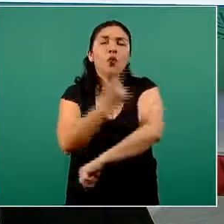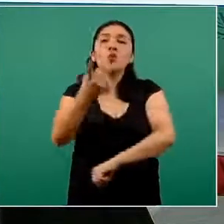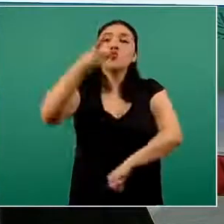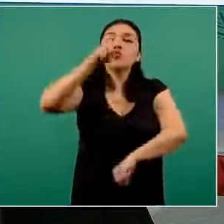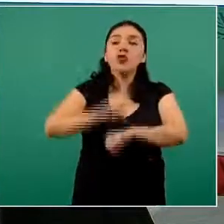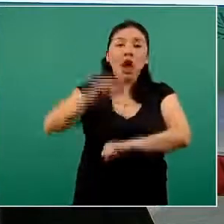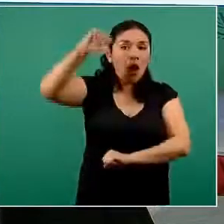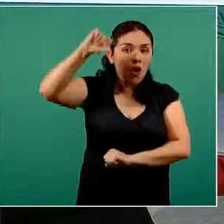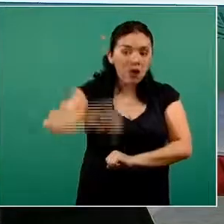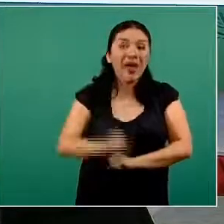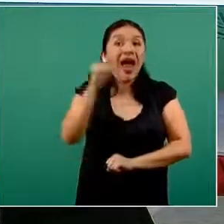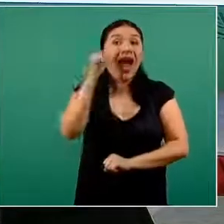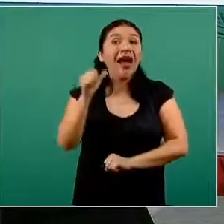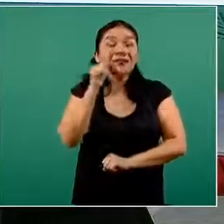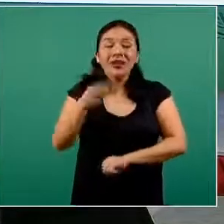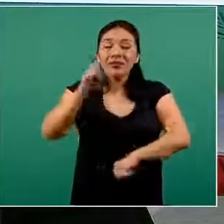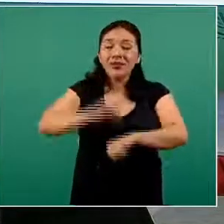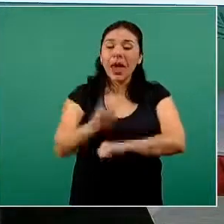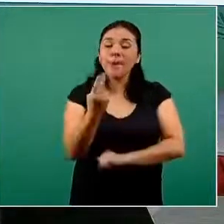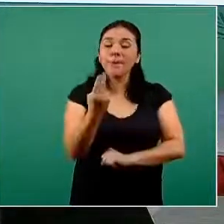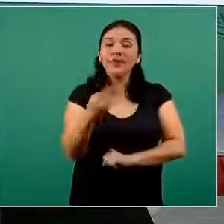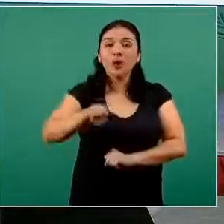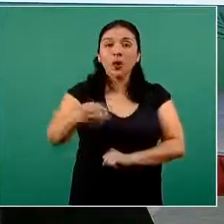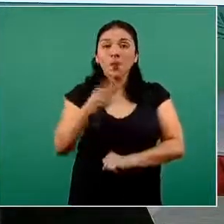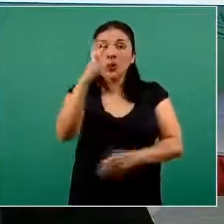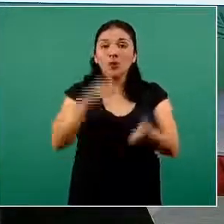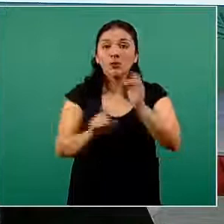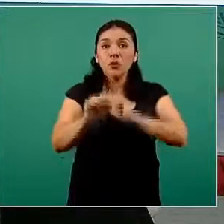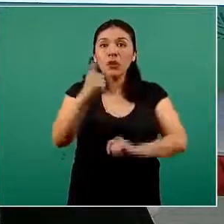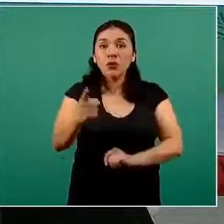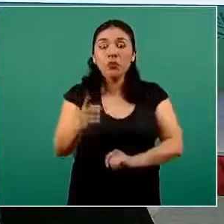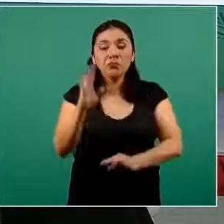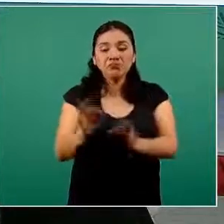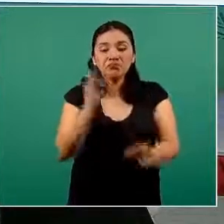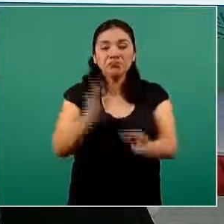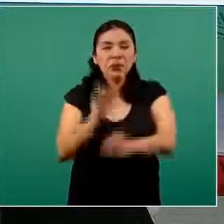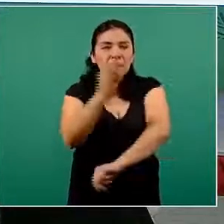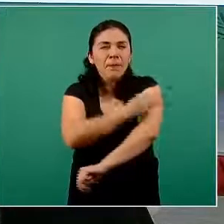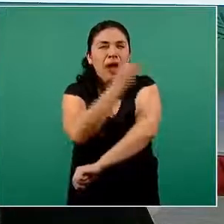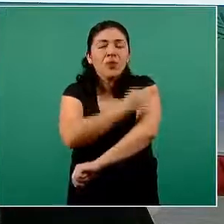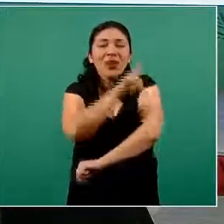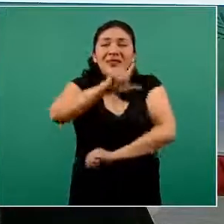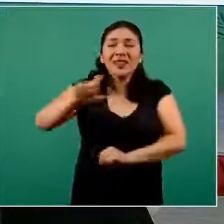día. Ayer, 25 de mayo de 2021, logramos vacunar